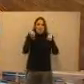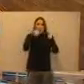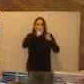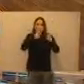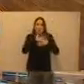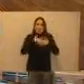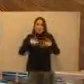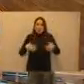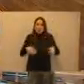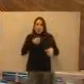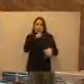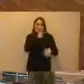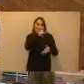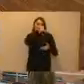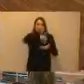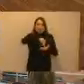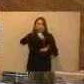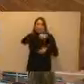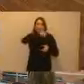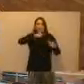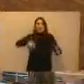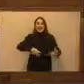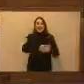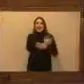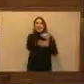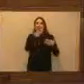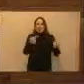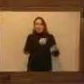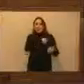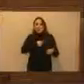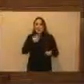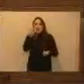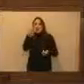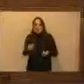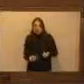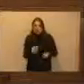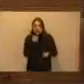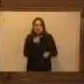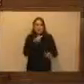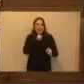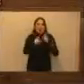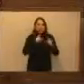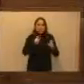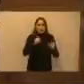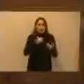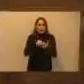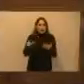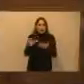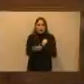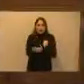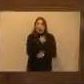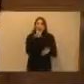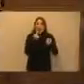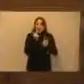usted ha nombrado aquí nada más y nada menos que a 19 personas con nombre y apellidos vertiendo todo tipo de acusaciones? Algunas de ellas, por cierto, varias